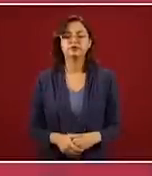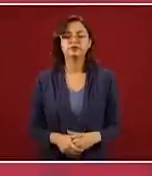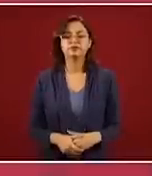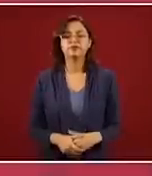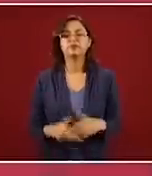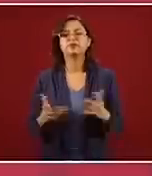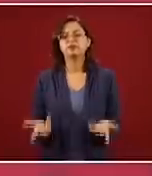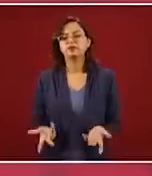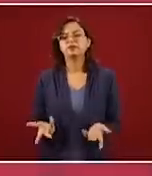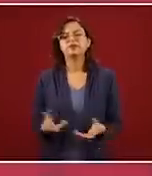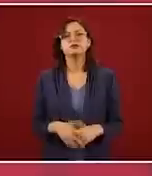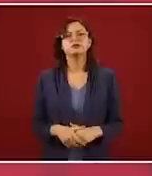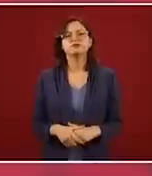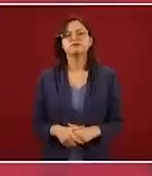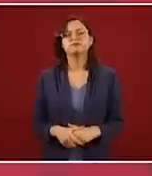mucha